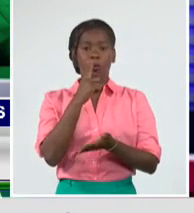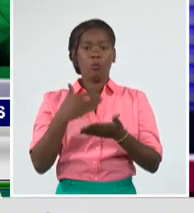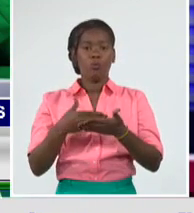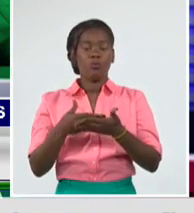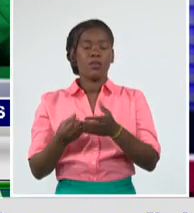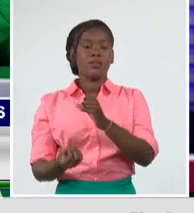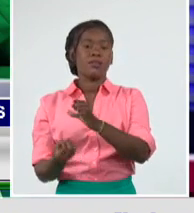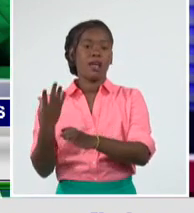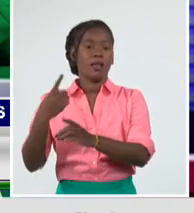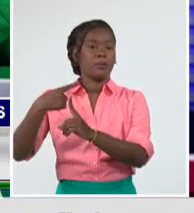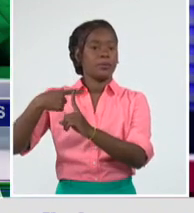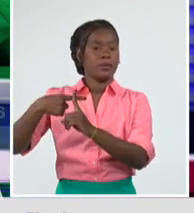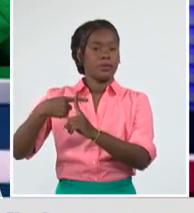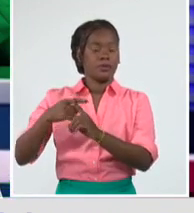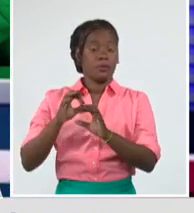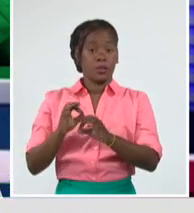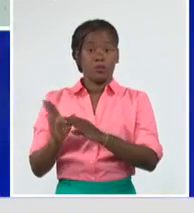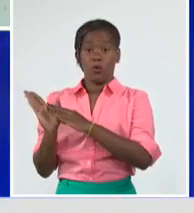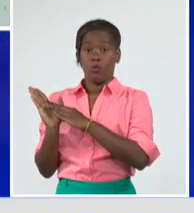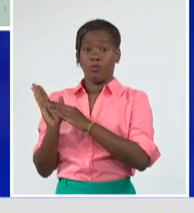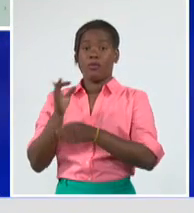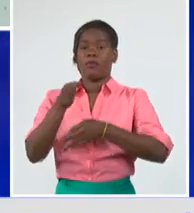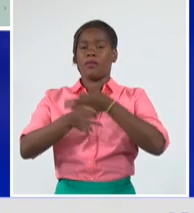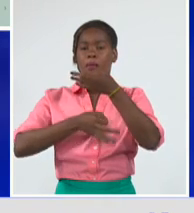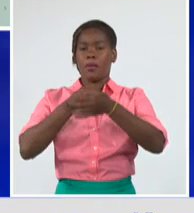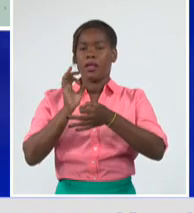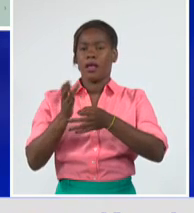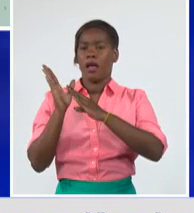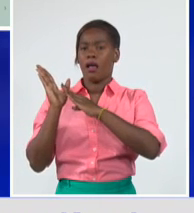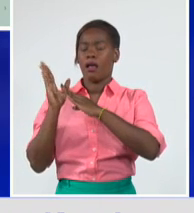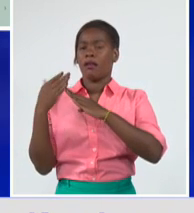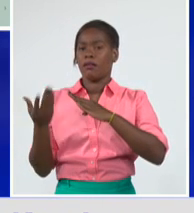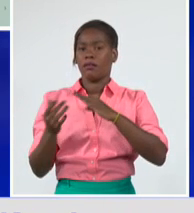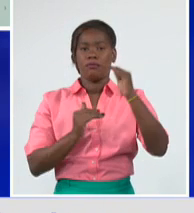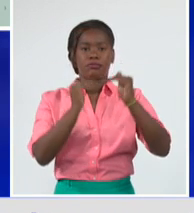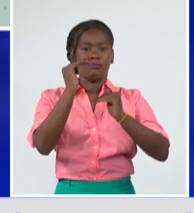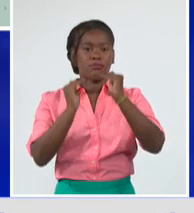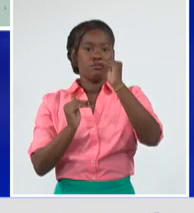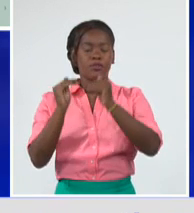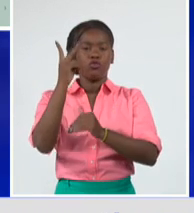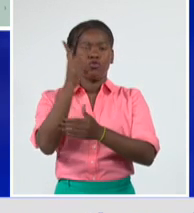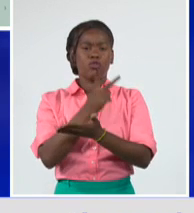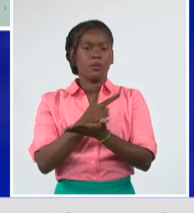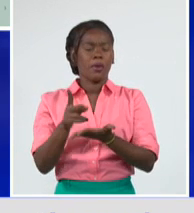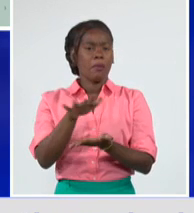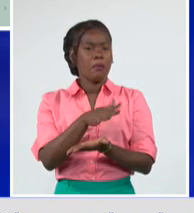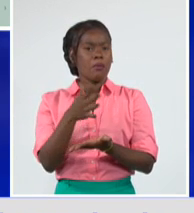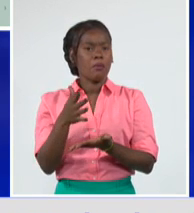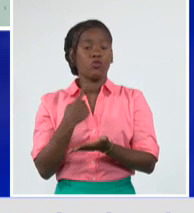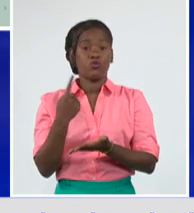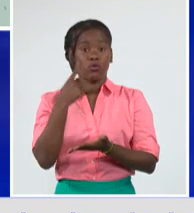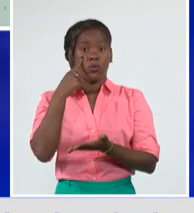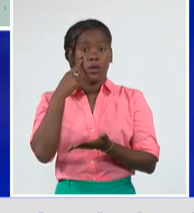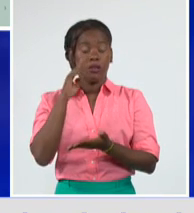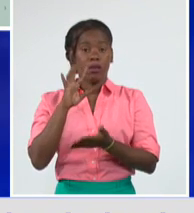El gráfico lo muestra que en los últimos 15 días se han diagnosticado